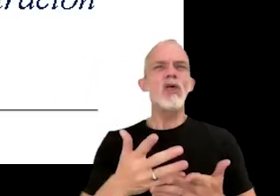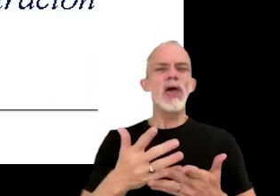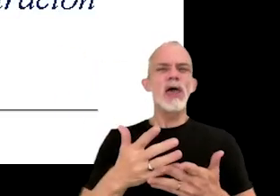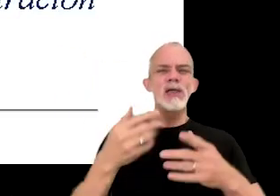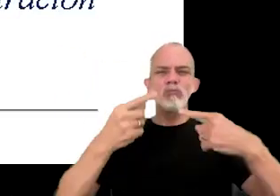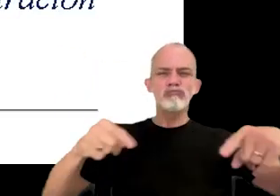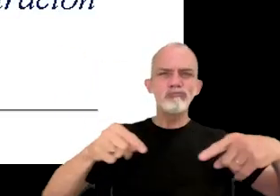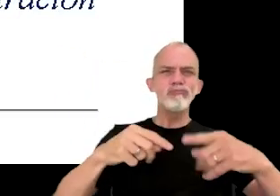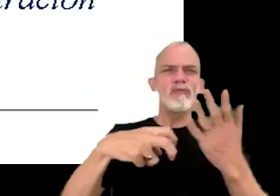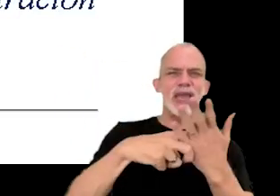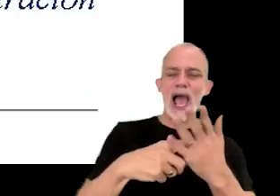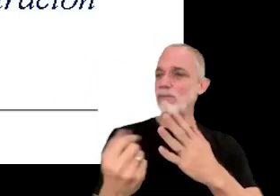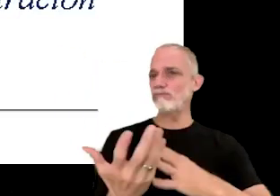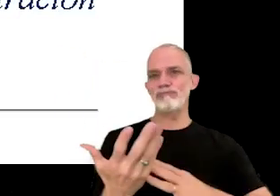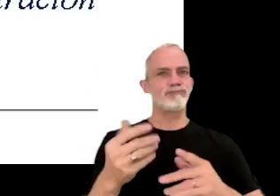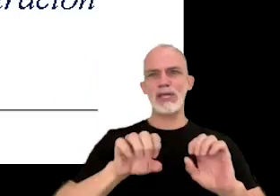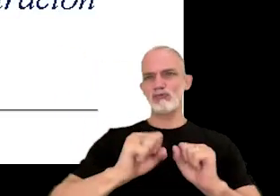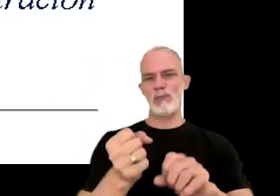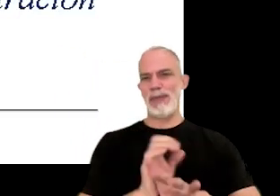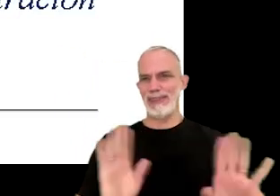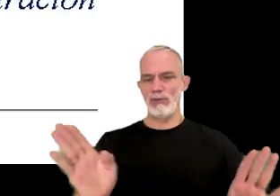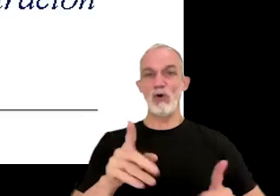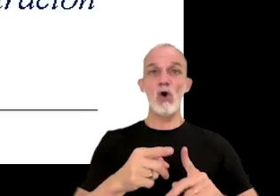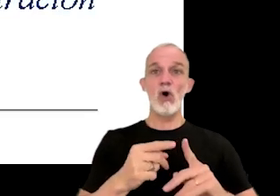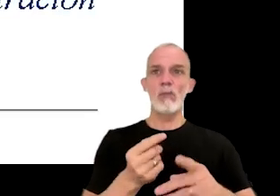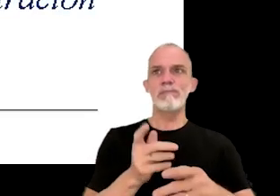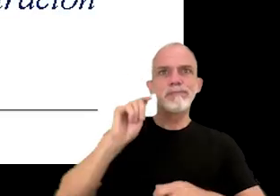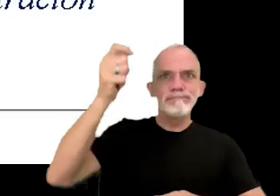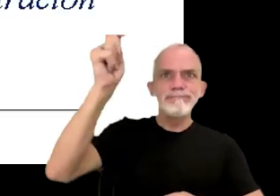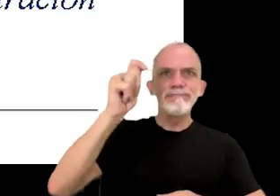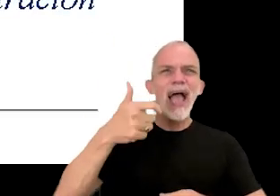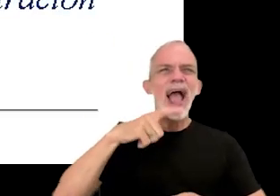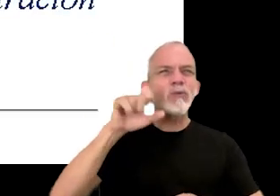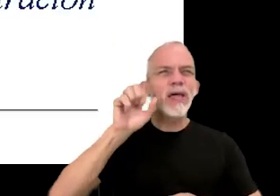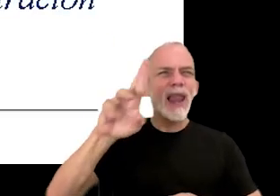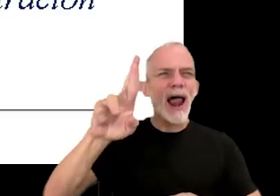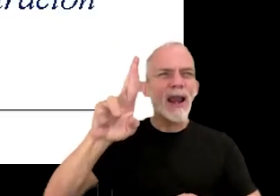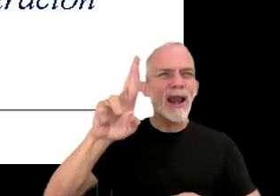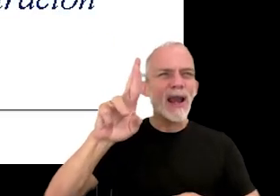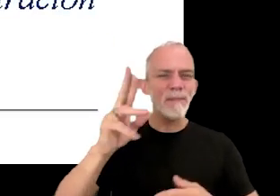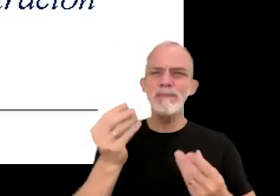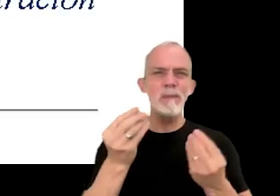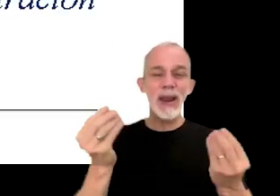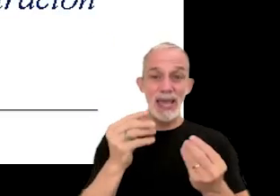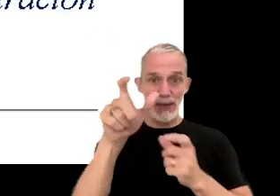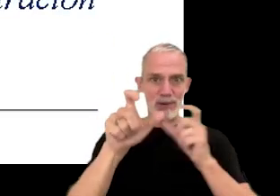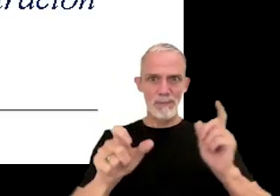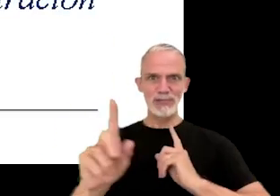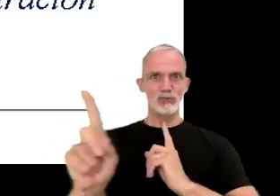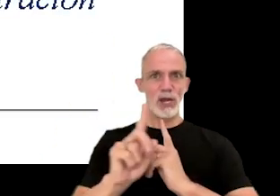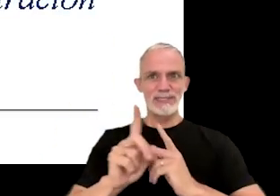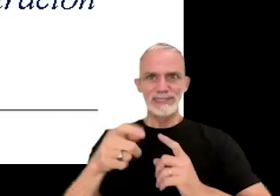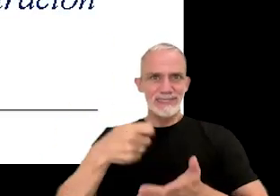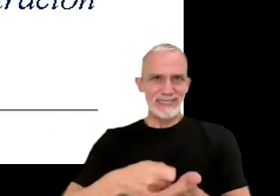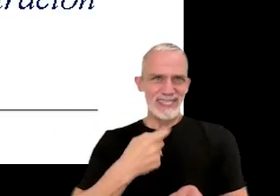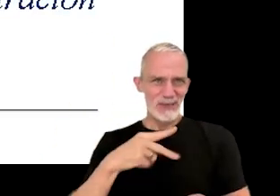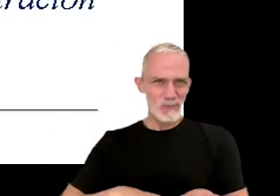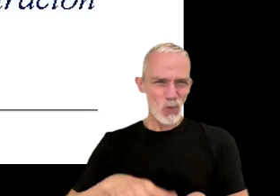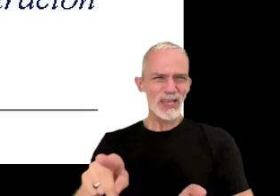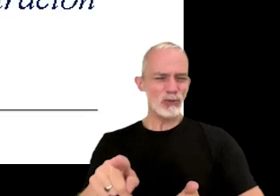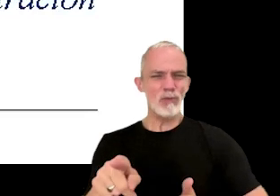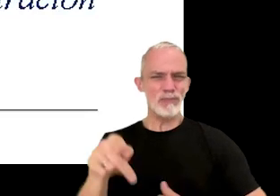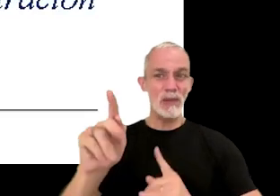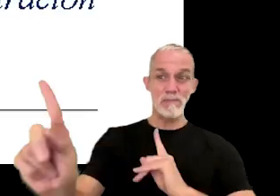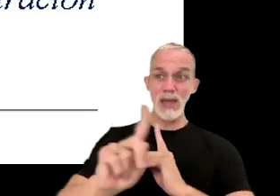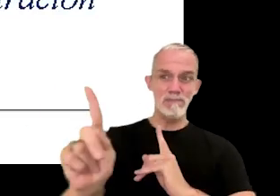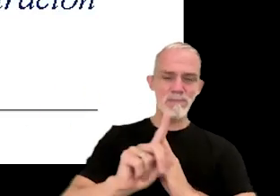y medidas cautelares, ¿sí? En este caso, para aquellos contribuyentes que tengan